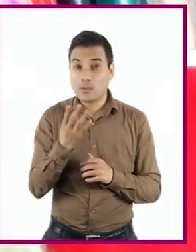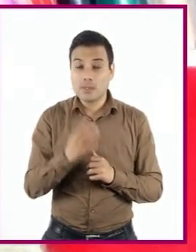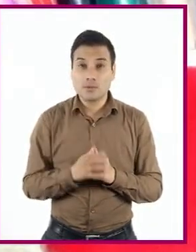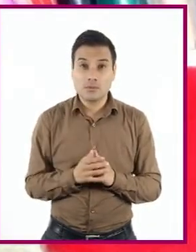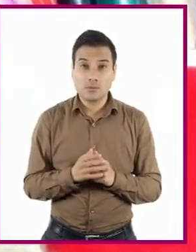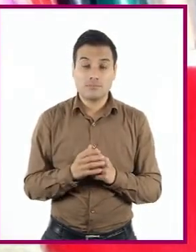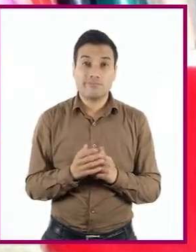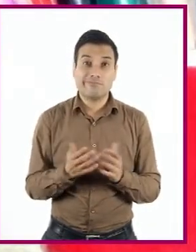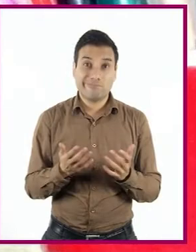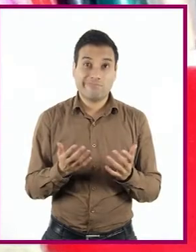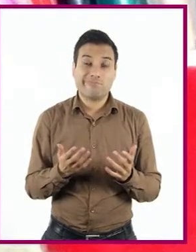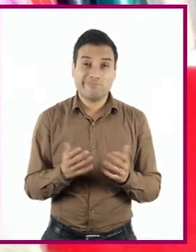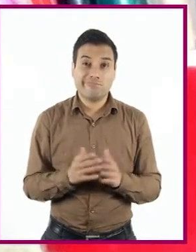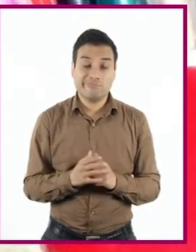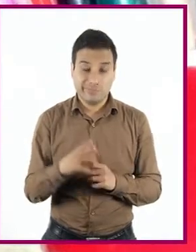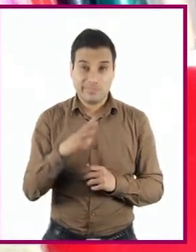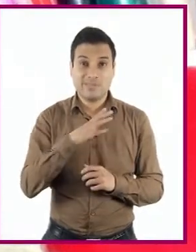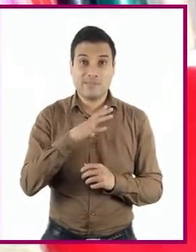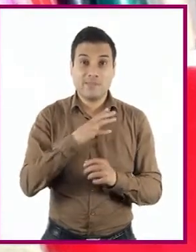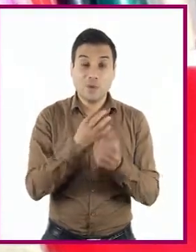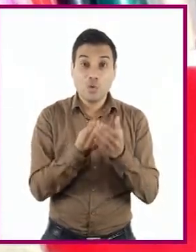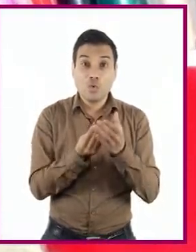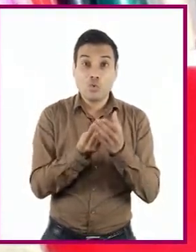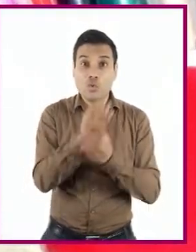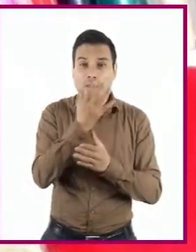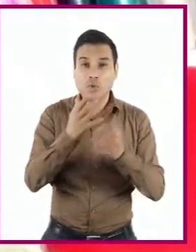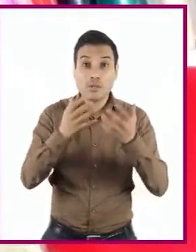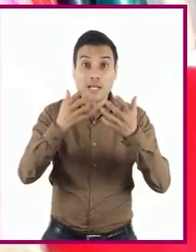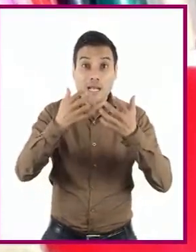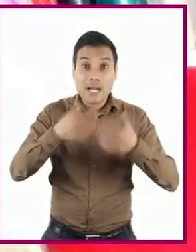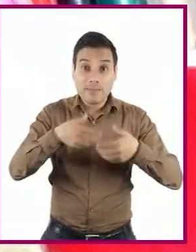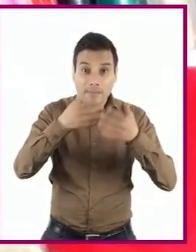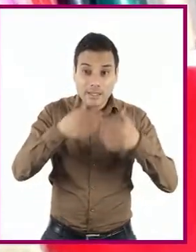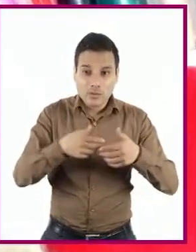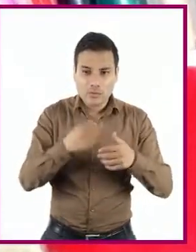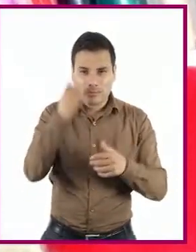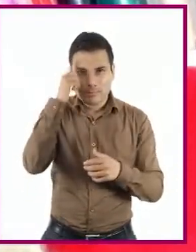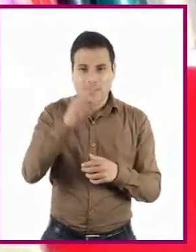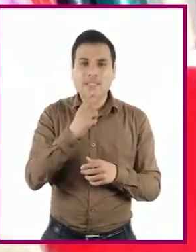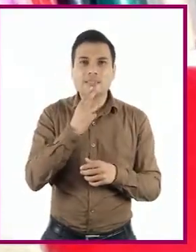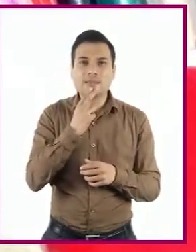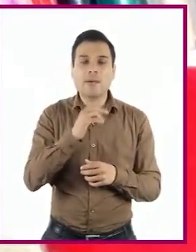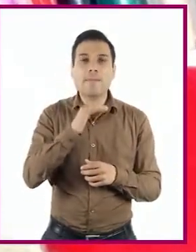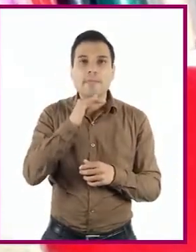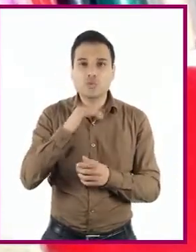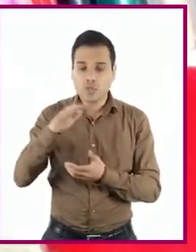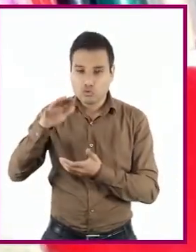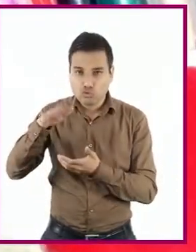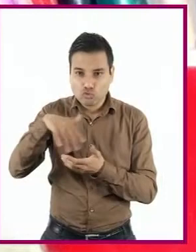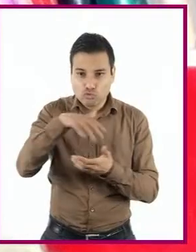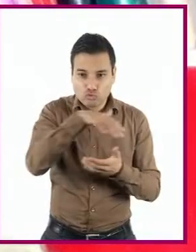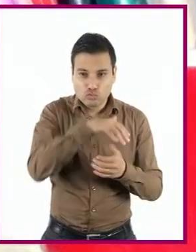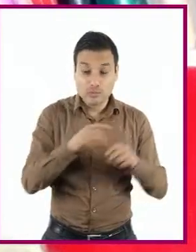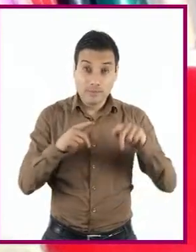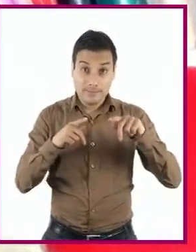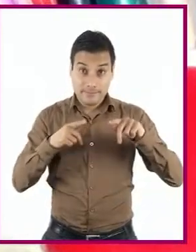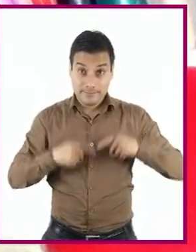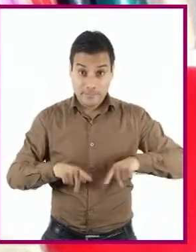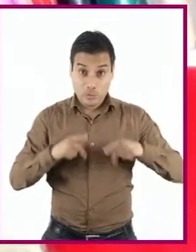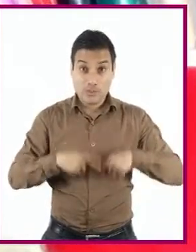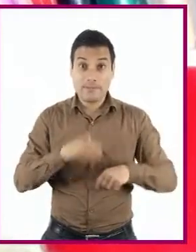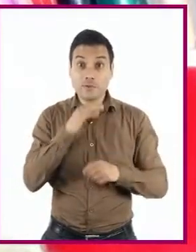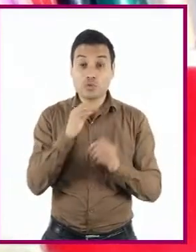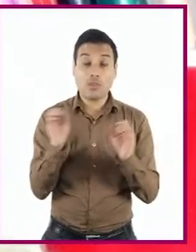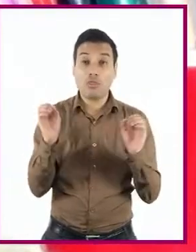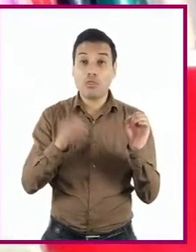2034... hicieron un aparato tecnológico que ayuda a recoger la basura por cualquier calle. Persona que lo tiraba